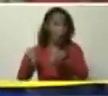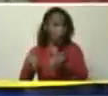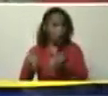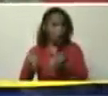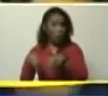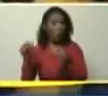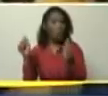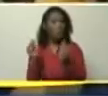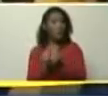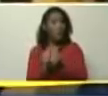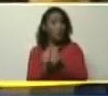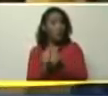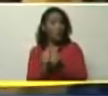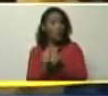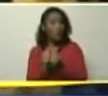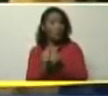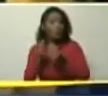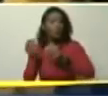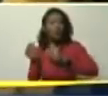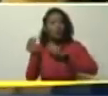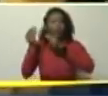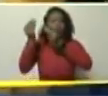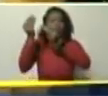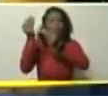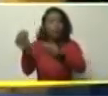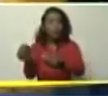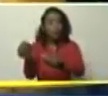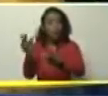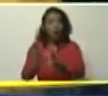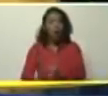con entregarle las riendas